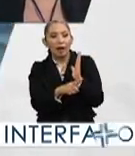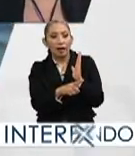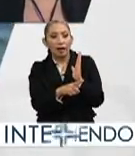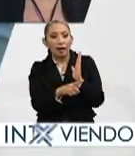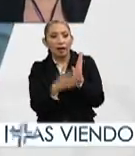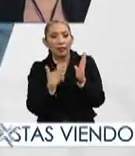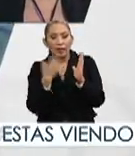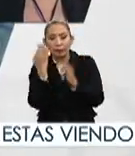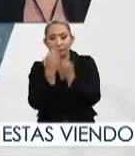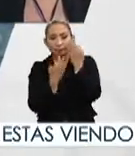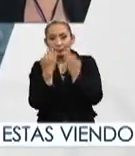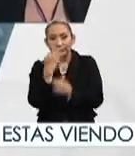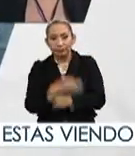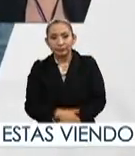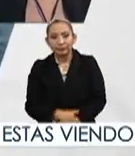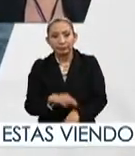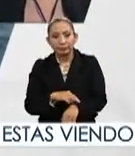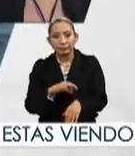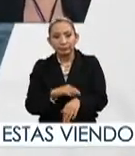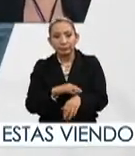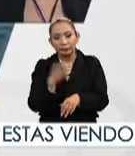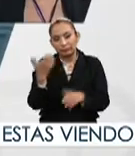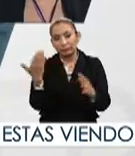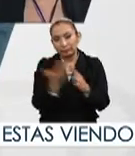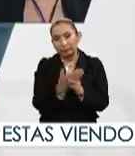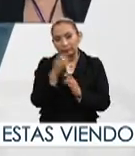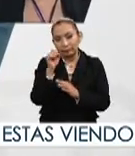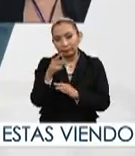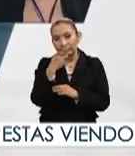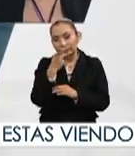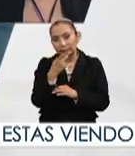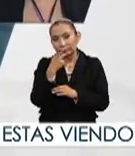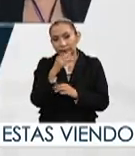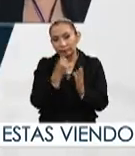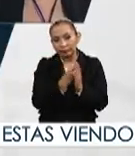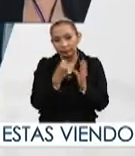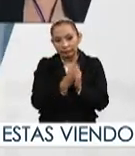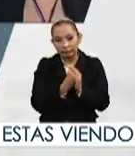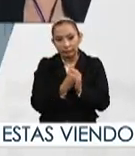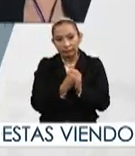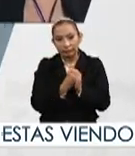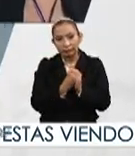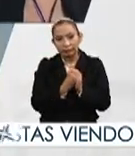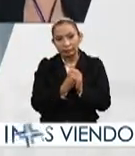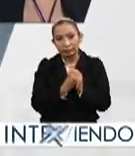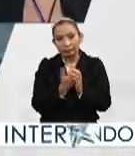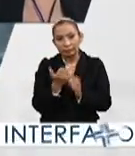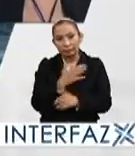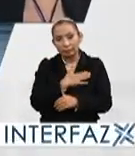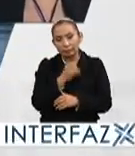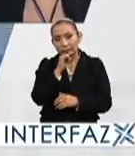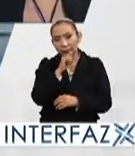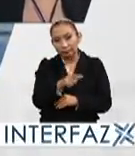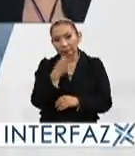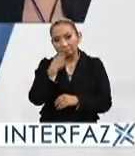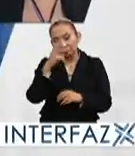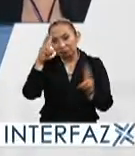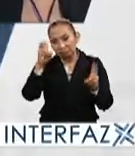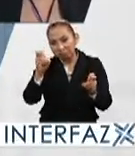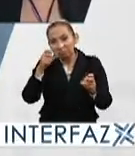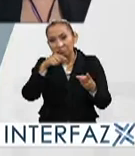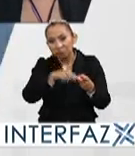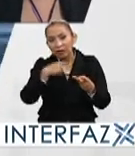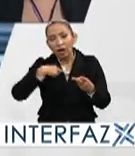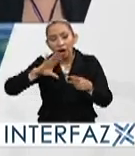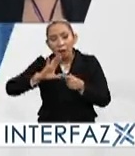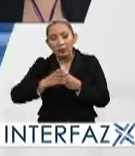tener la consulta. Eso es parte de lo que está en el curso y bueno, pues también les hablamos de lo que es